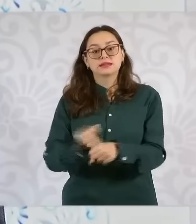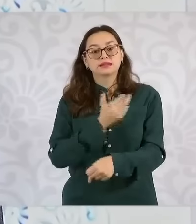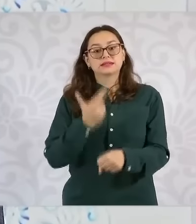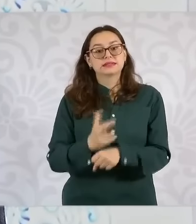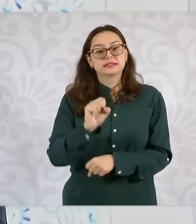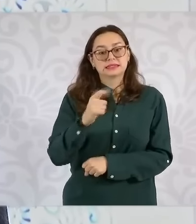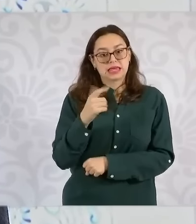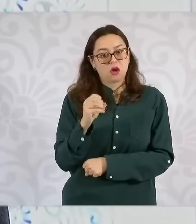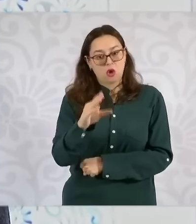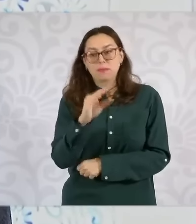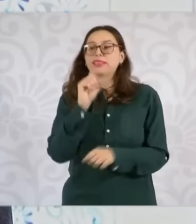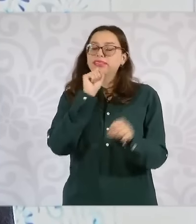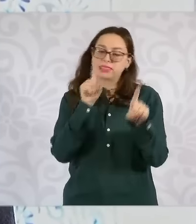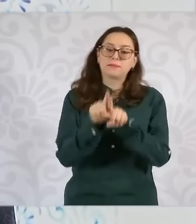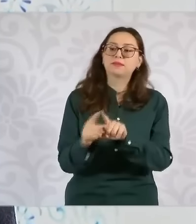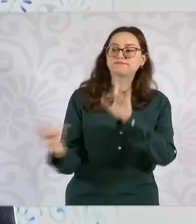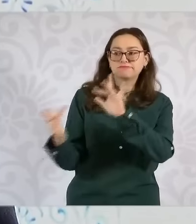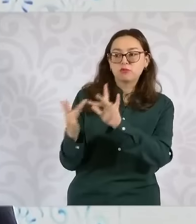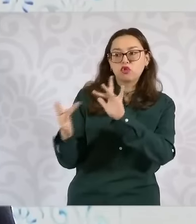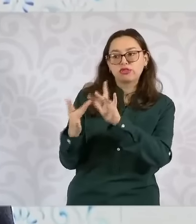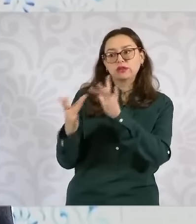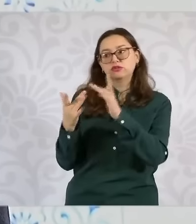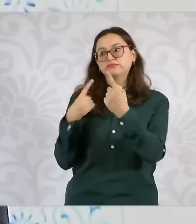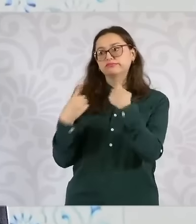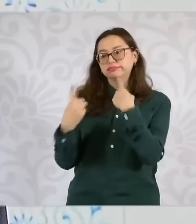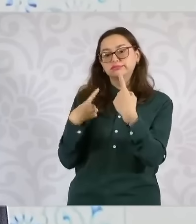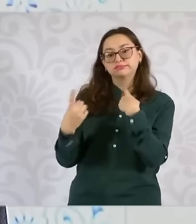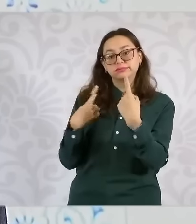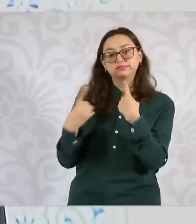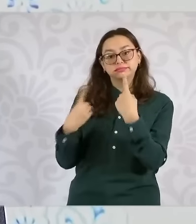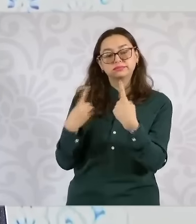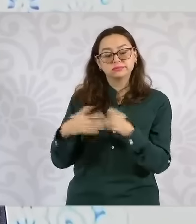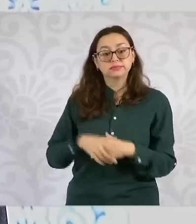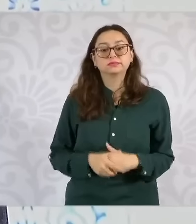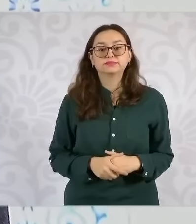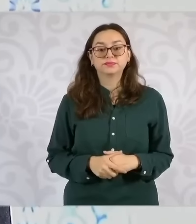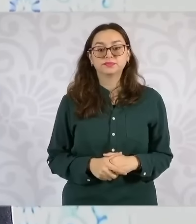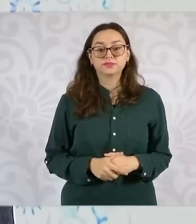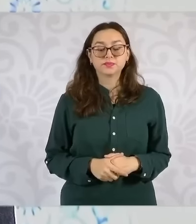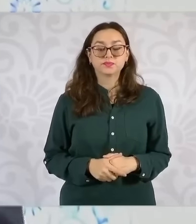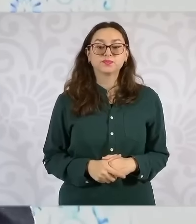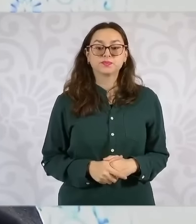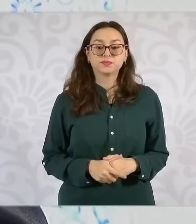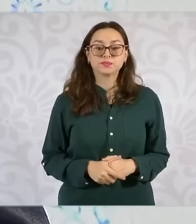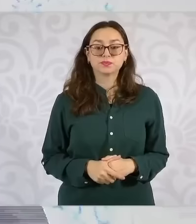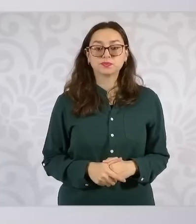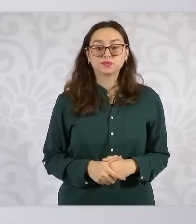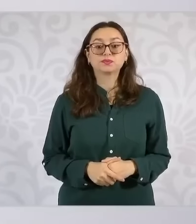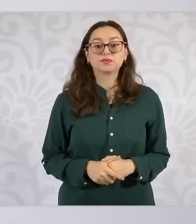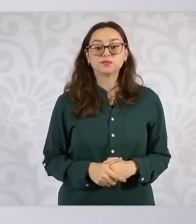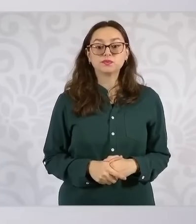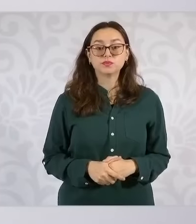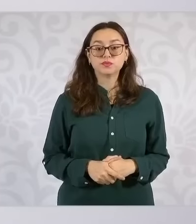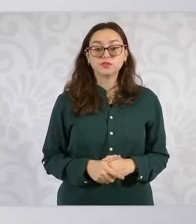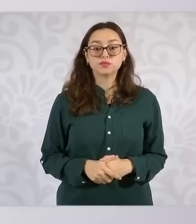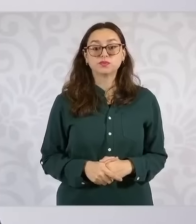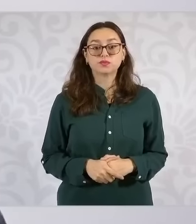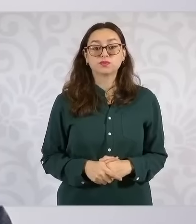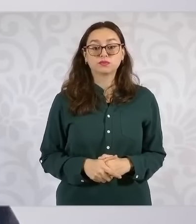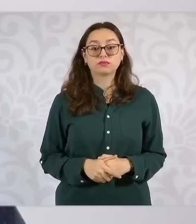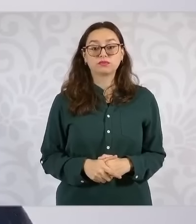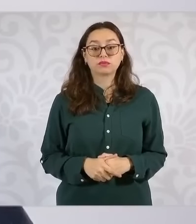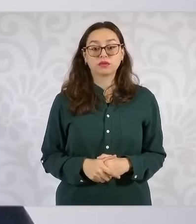en contacto con la Fiscalía y con las autoridades eclesiales. En Tijuana, todas